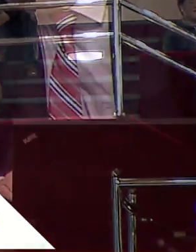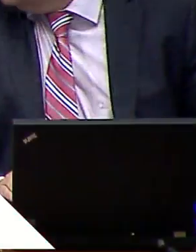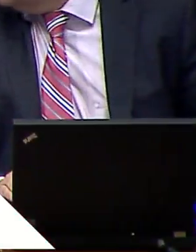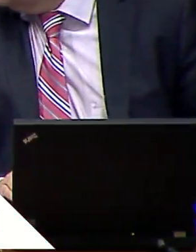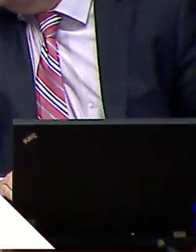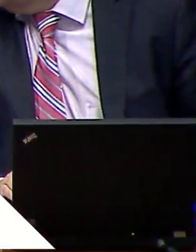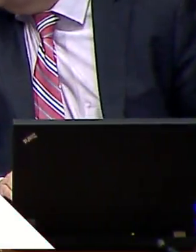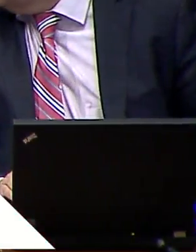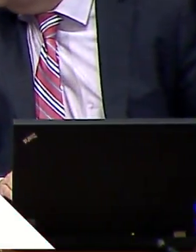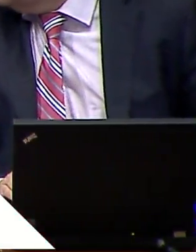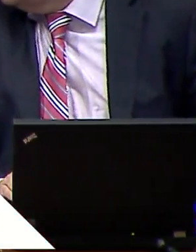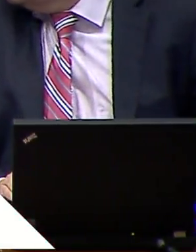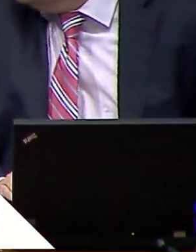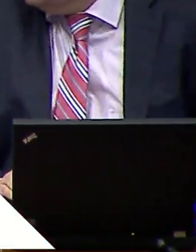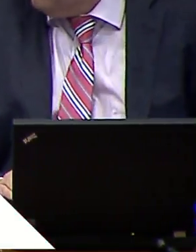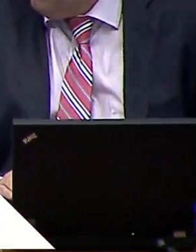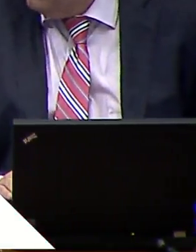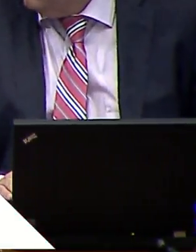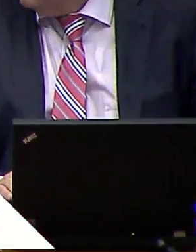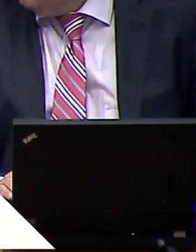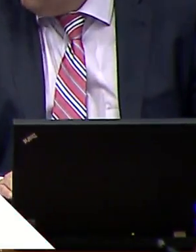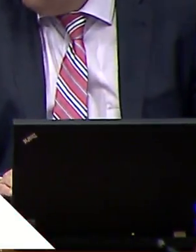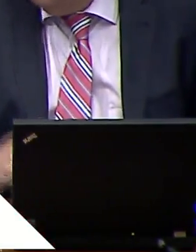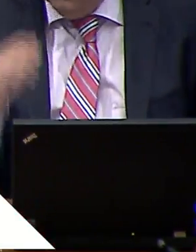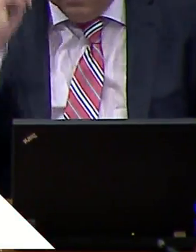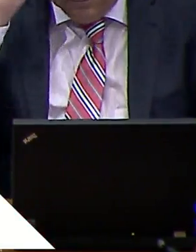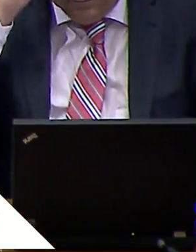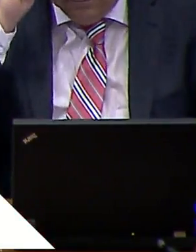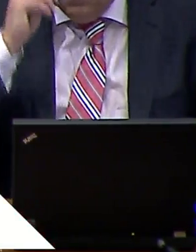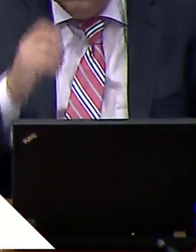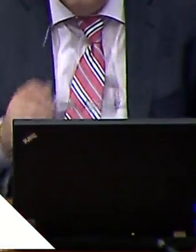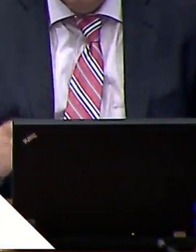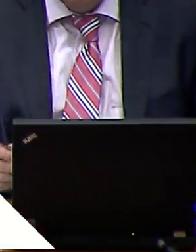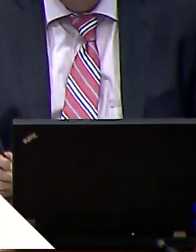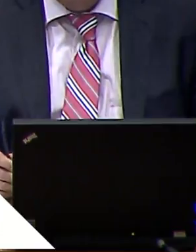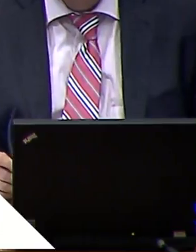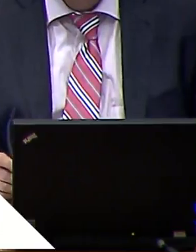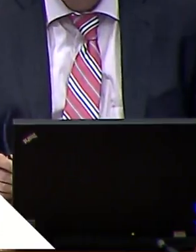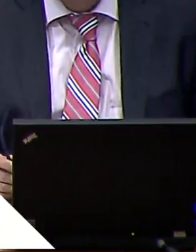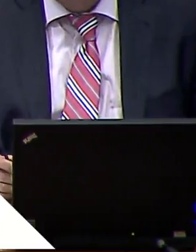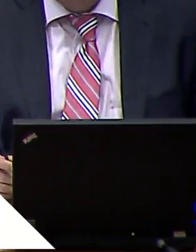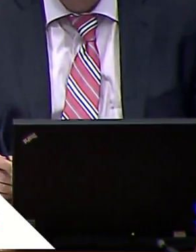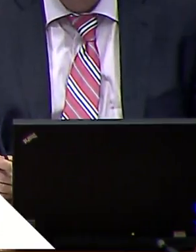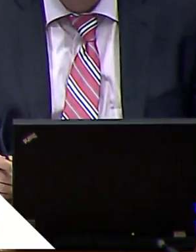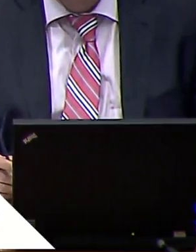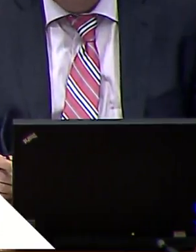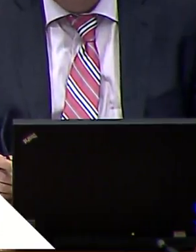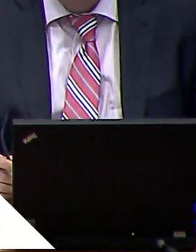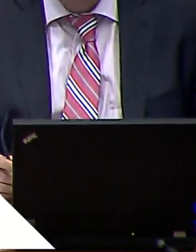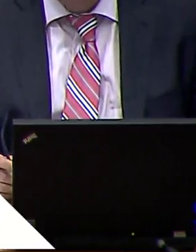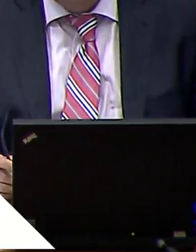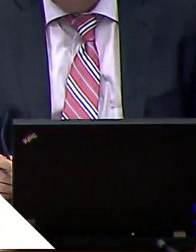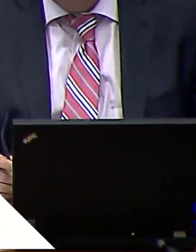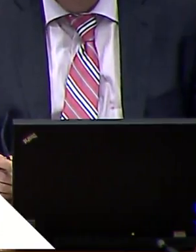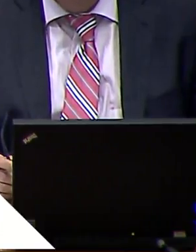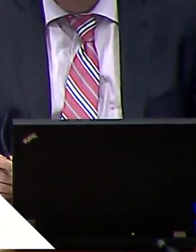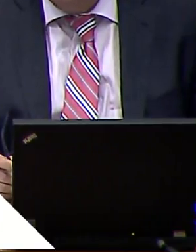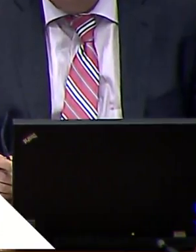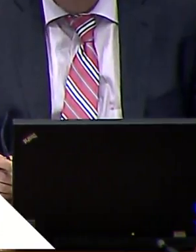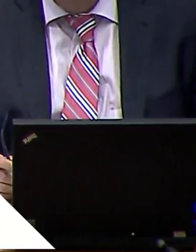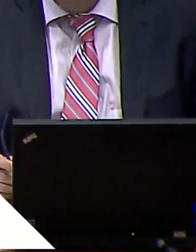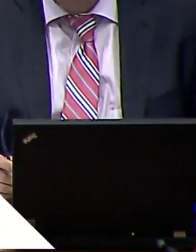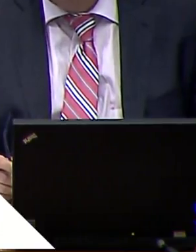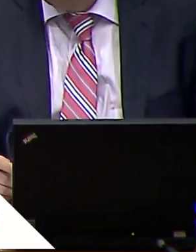vamos a suspender la sesión hasta las 13 horas hay una actividad a propósito de las fiestas